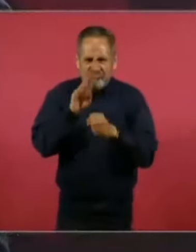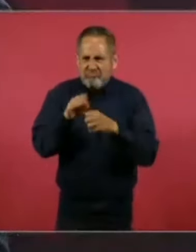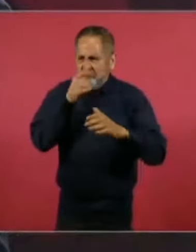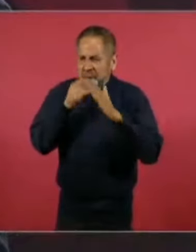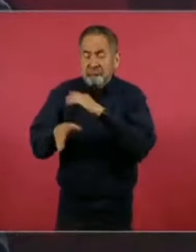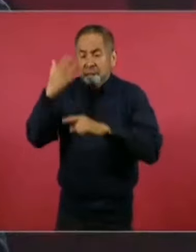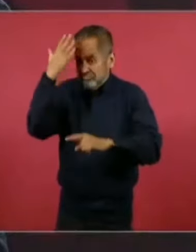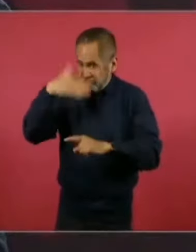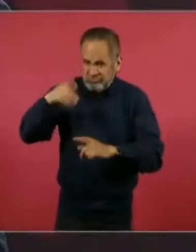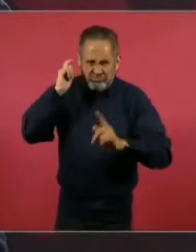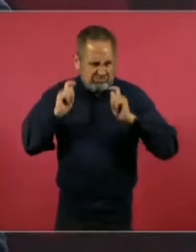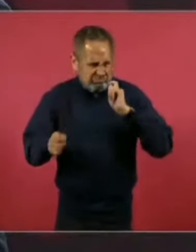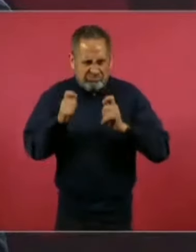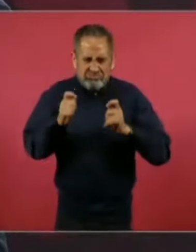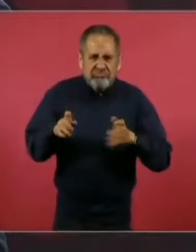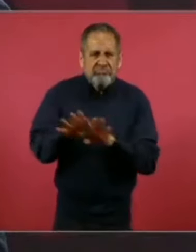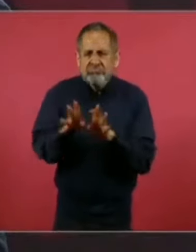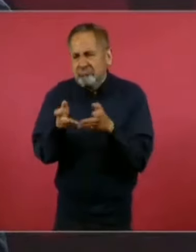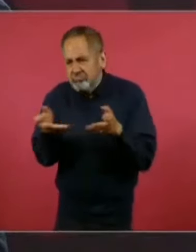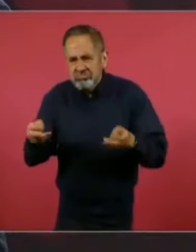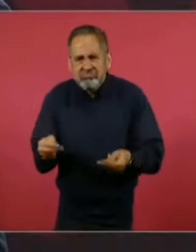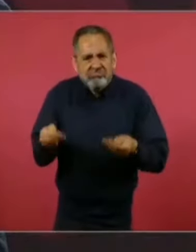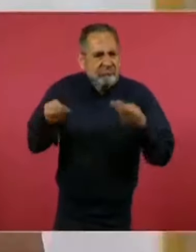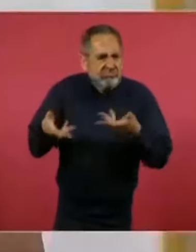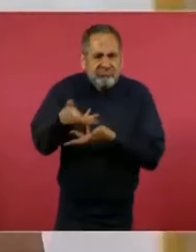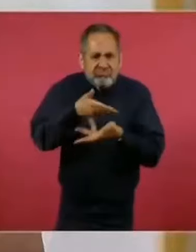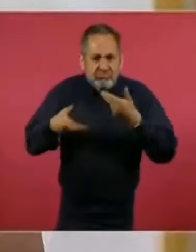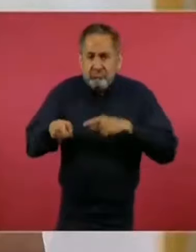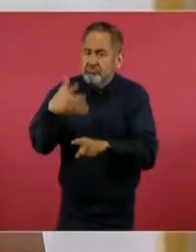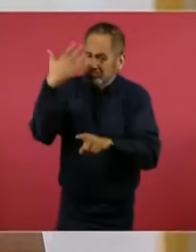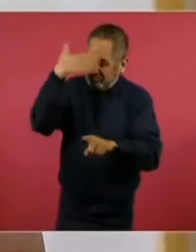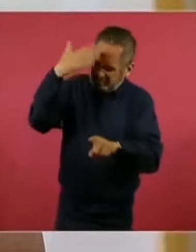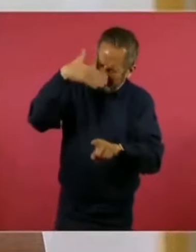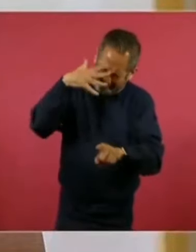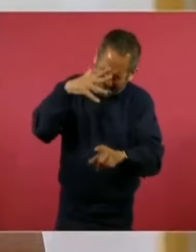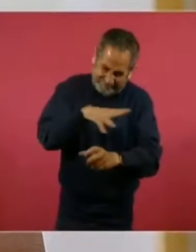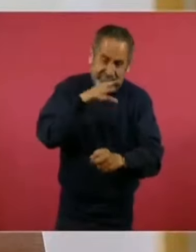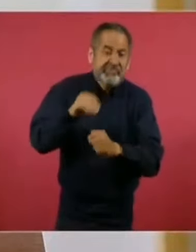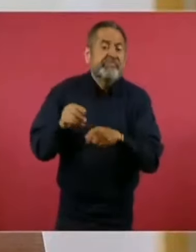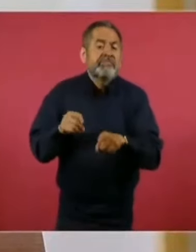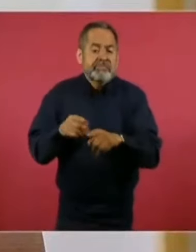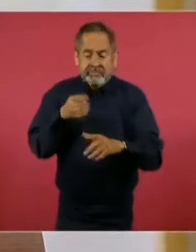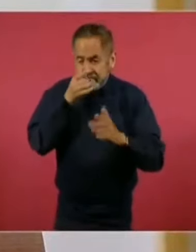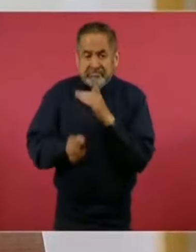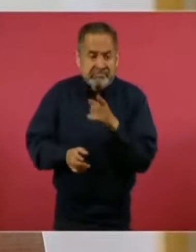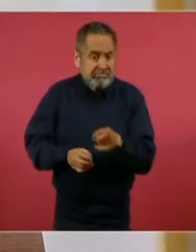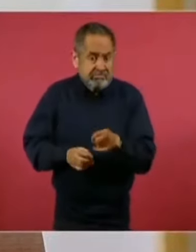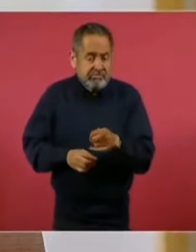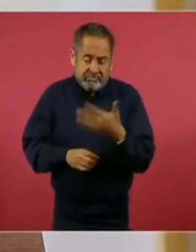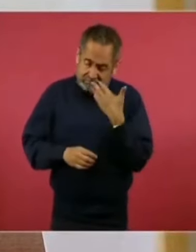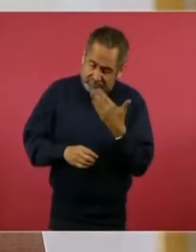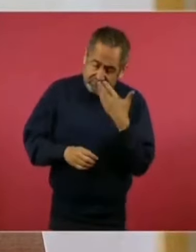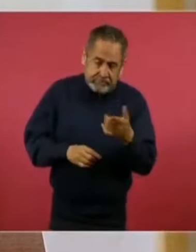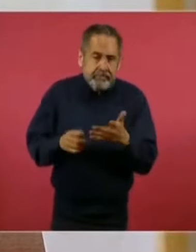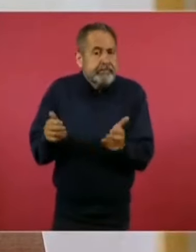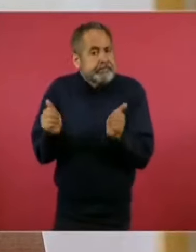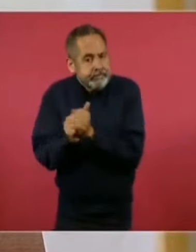conocedor de todo lo relacionado con la producción del campo, con el sector